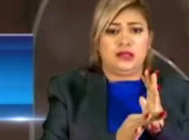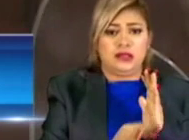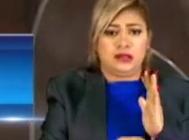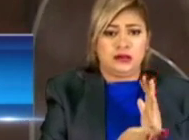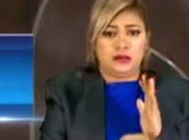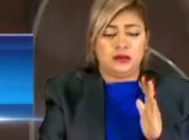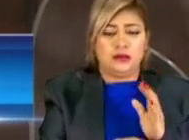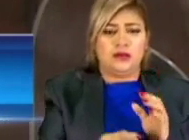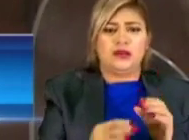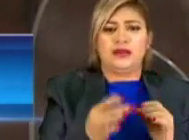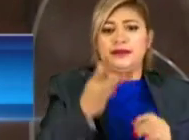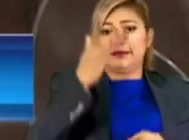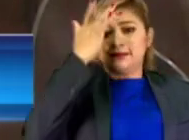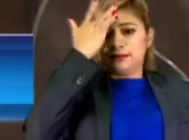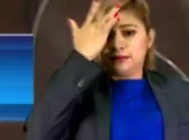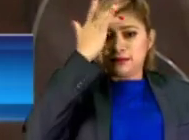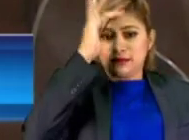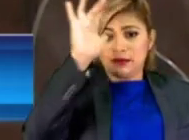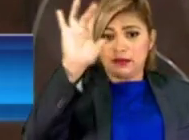la inteligencia,